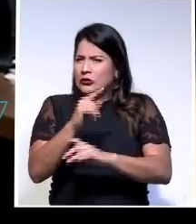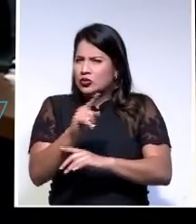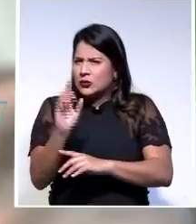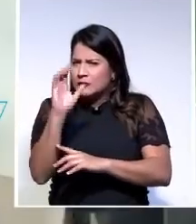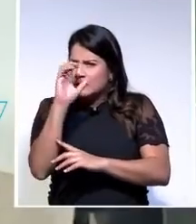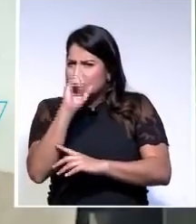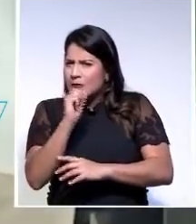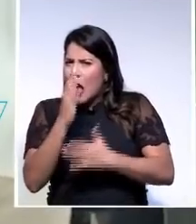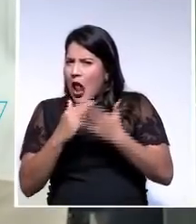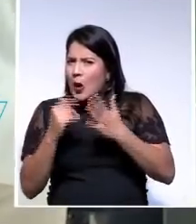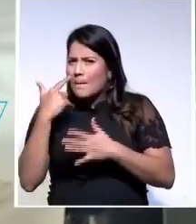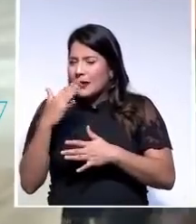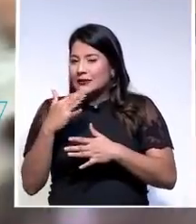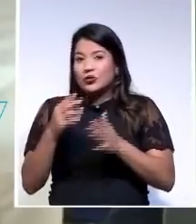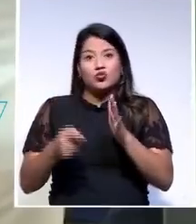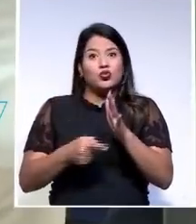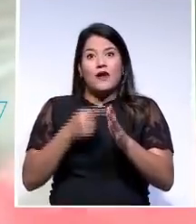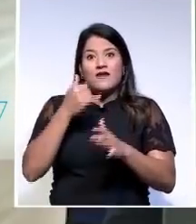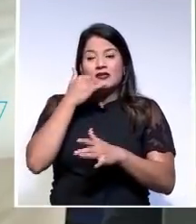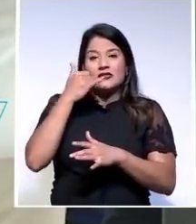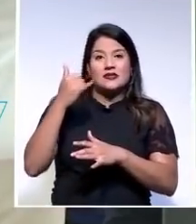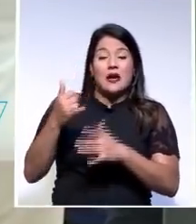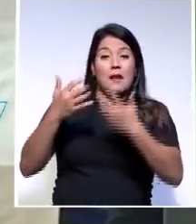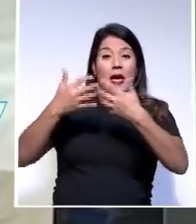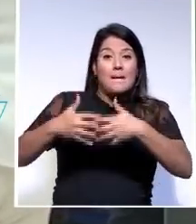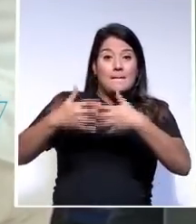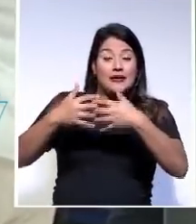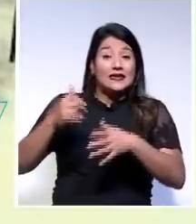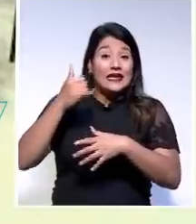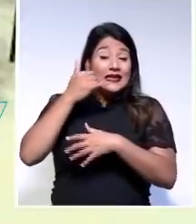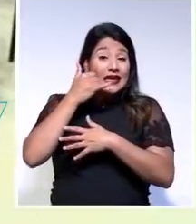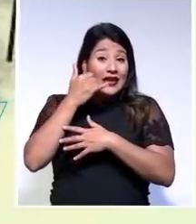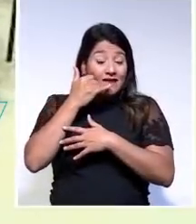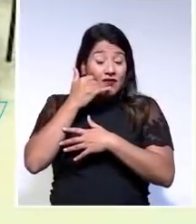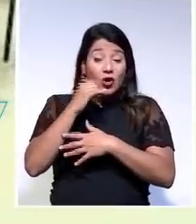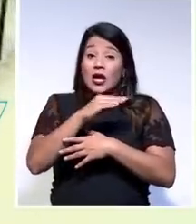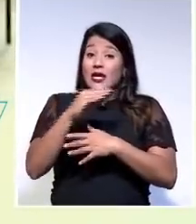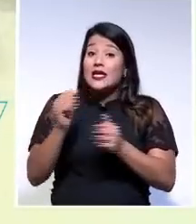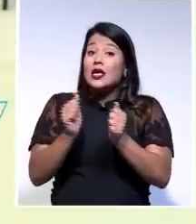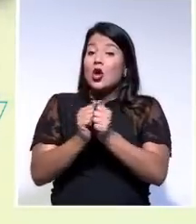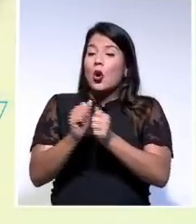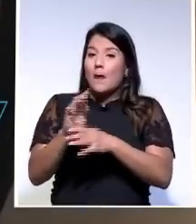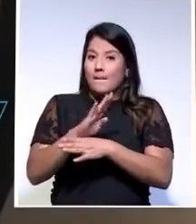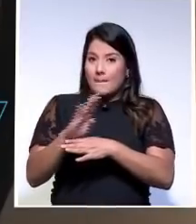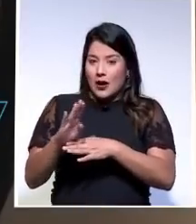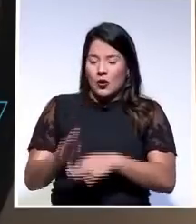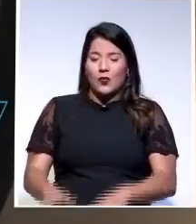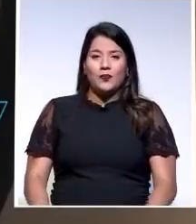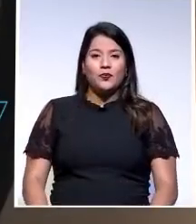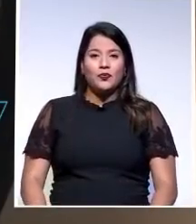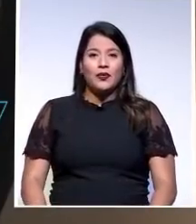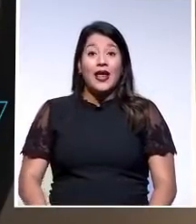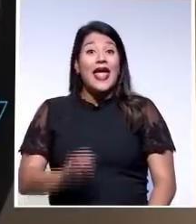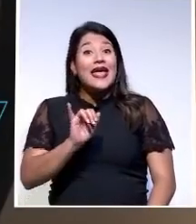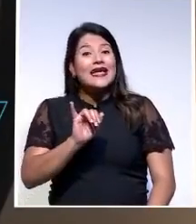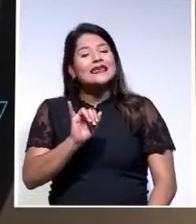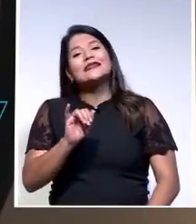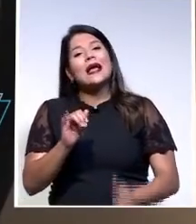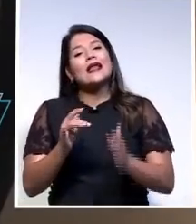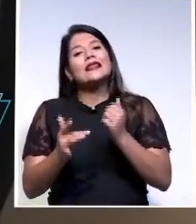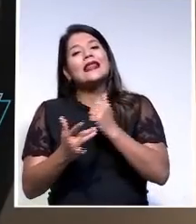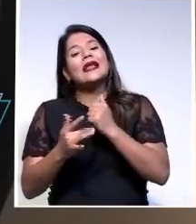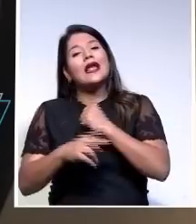caso similar, se comuniquen de inmediato con su operador de telefonía celular y con el banco. Se trata de una estafa para